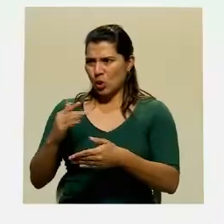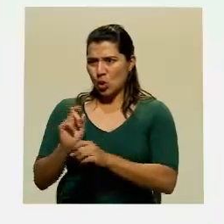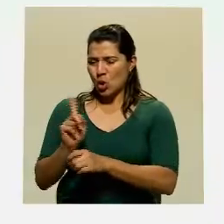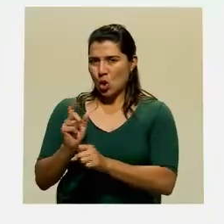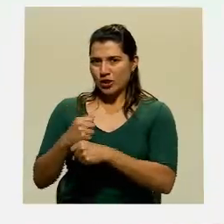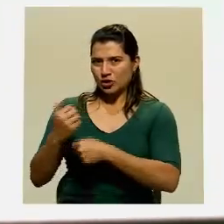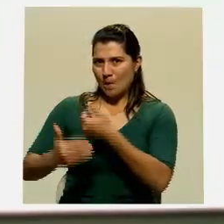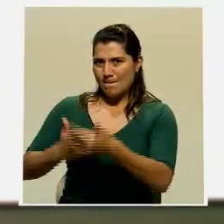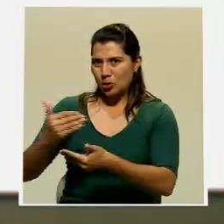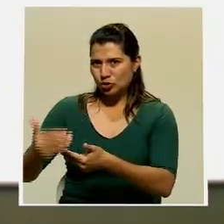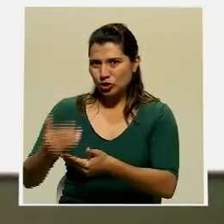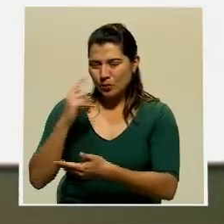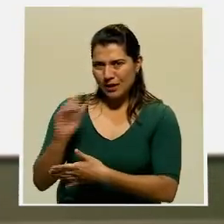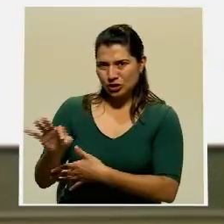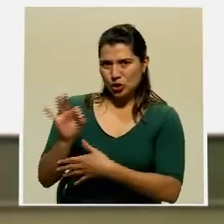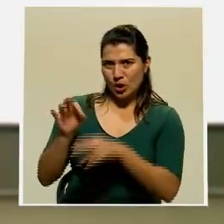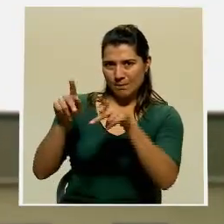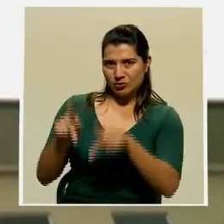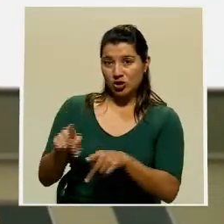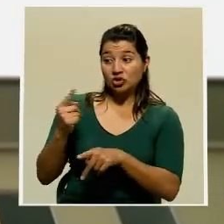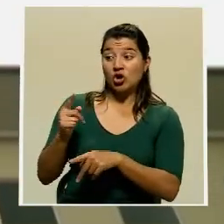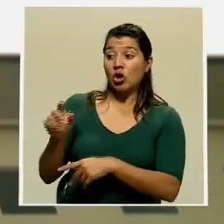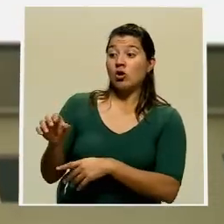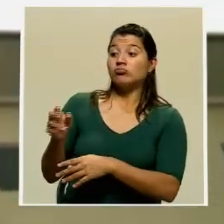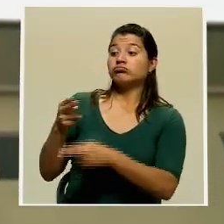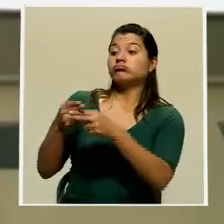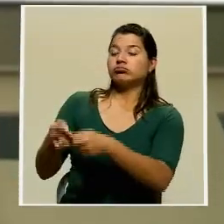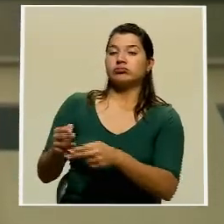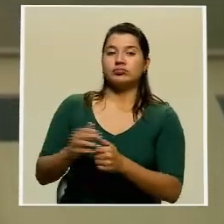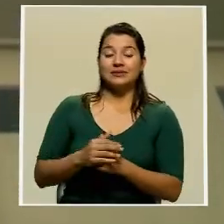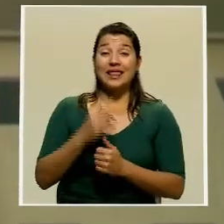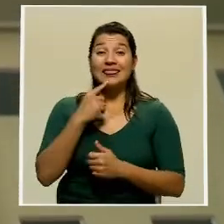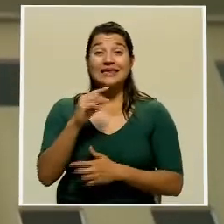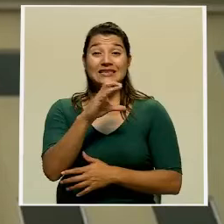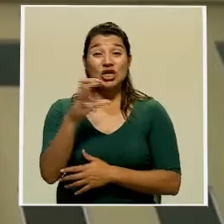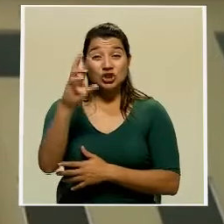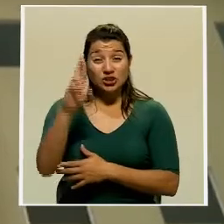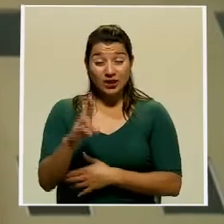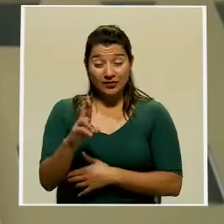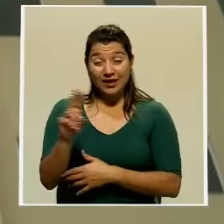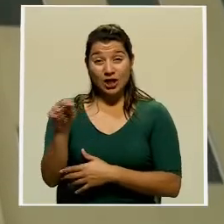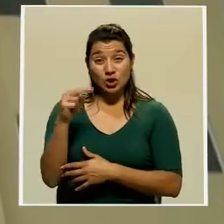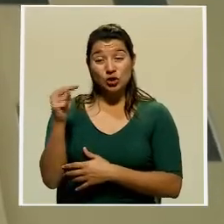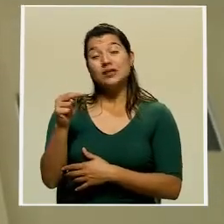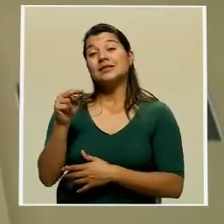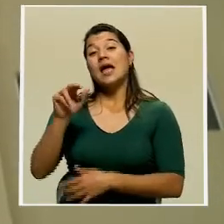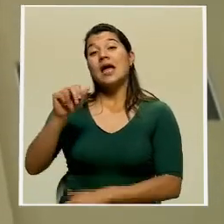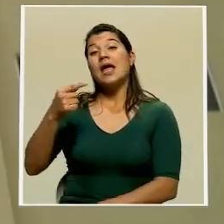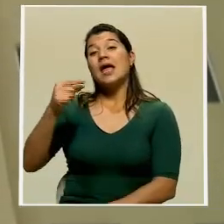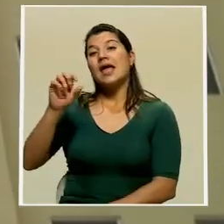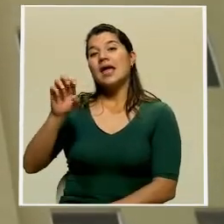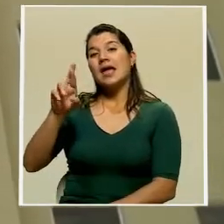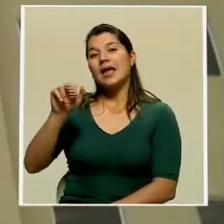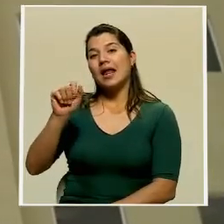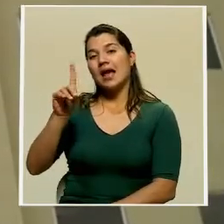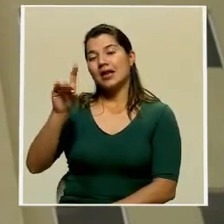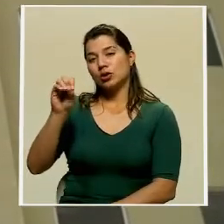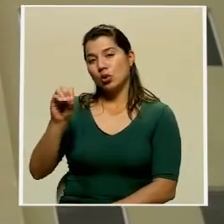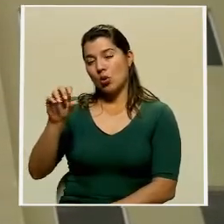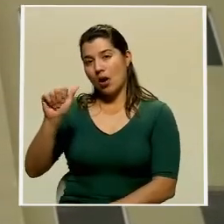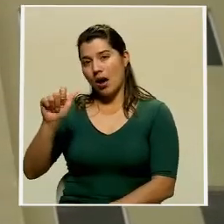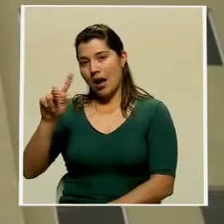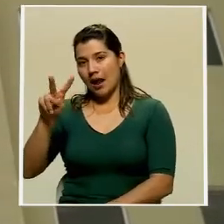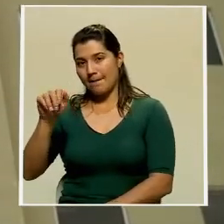externo. Según conoció Costa Rica Noticias, en la Dirección General de Operaciones fue nombrado Gerardo Alvarado Blanco, en la Dirección de